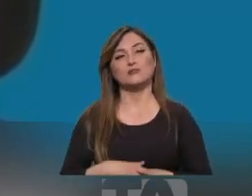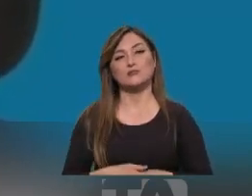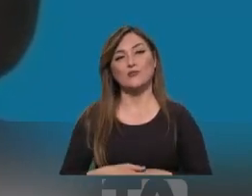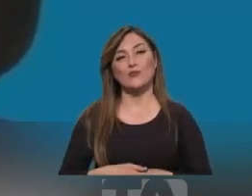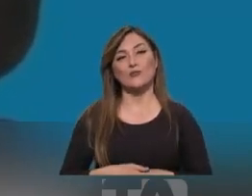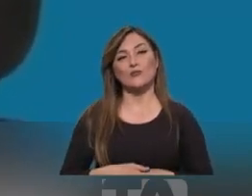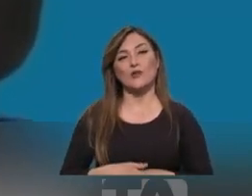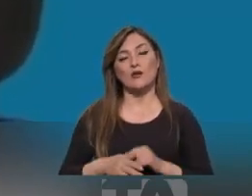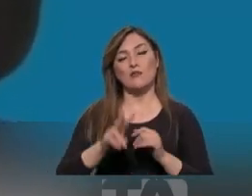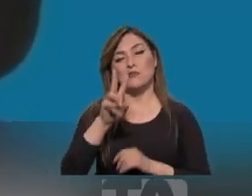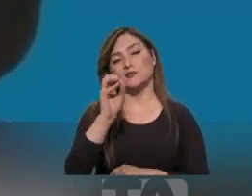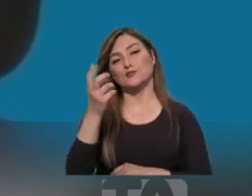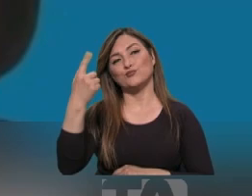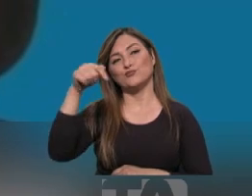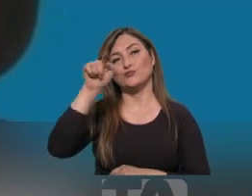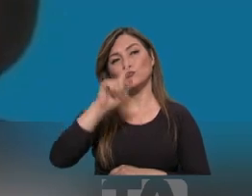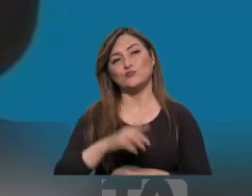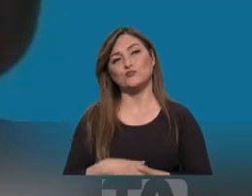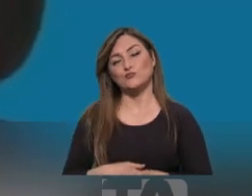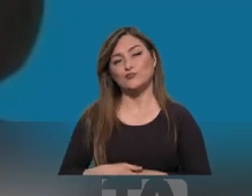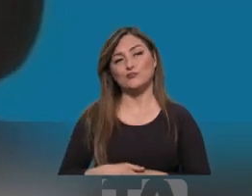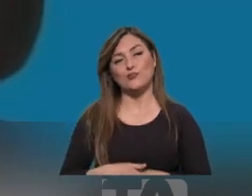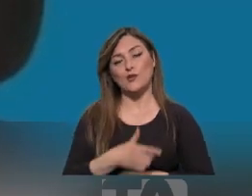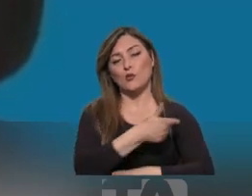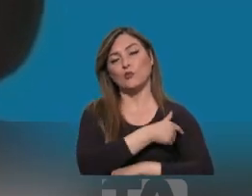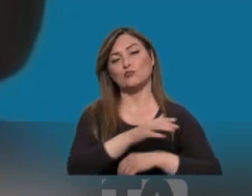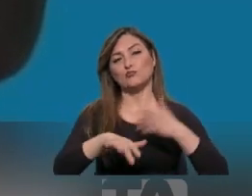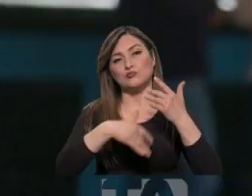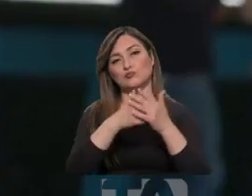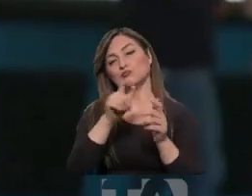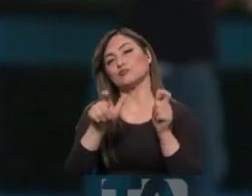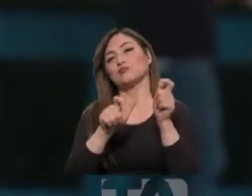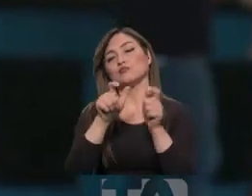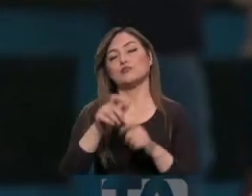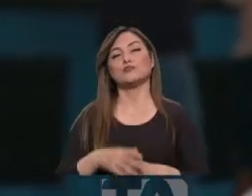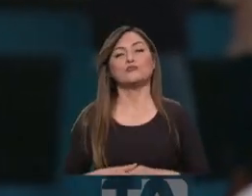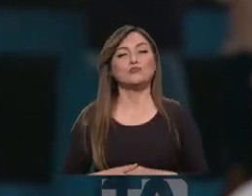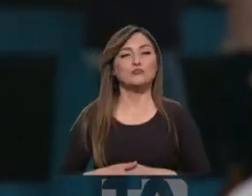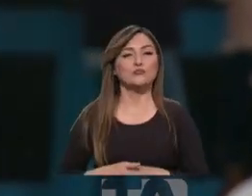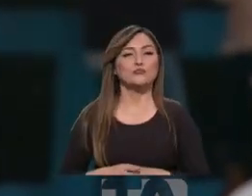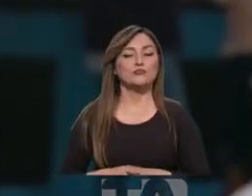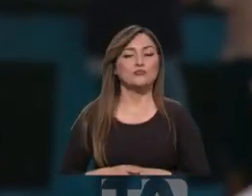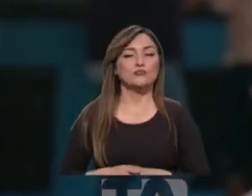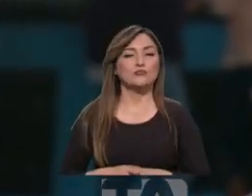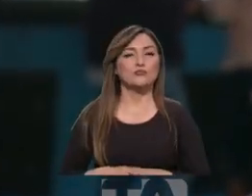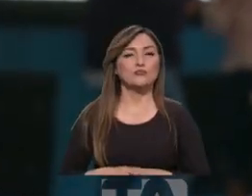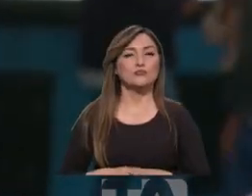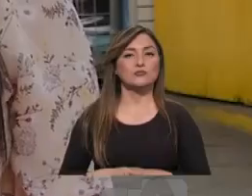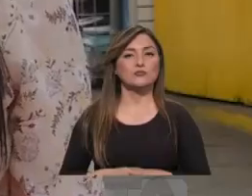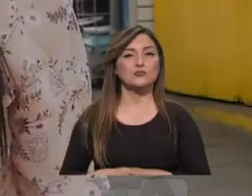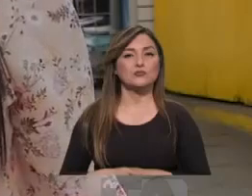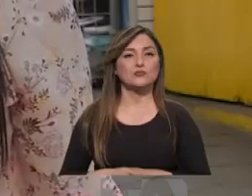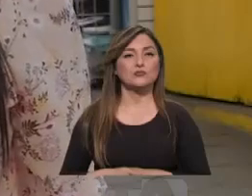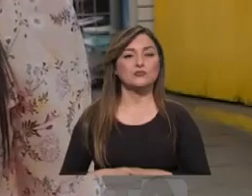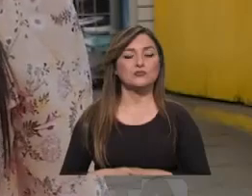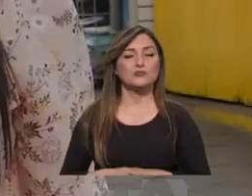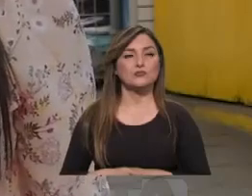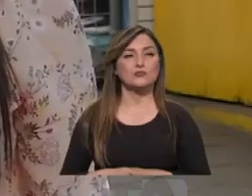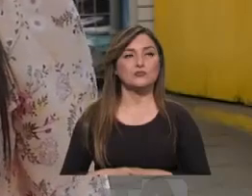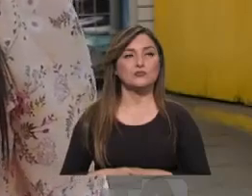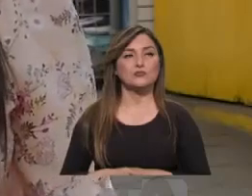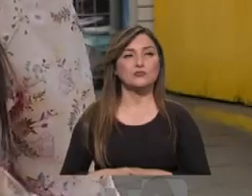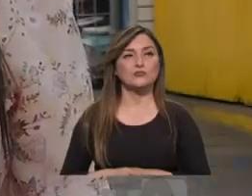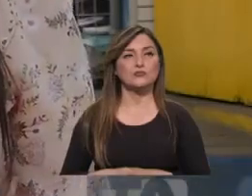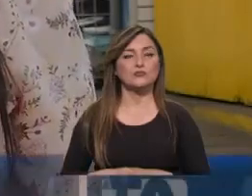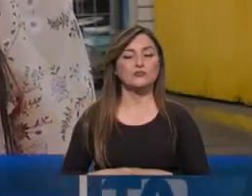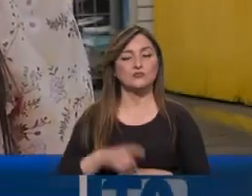de 20 millones. Tenemos todavía vacunas suficientes para cubrir a toda la población. En Quito, Belén Merizalde, 24 horas. Recordemos entonces